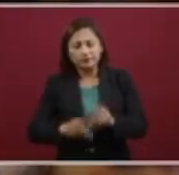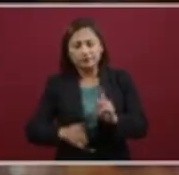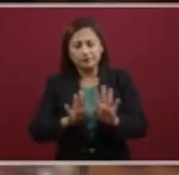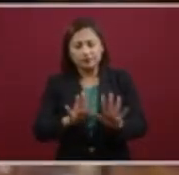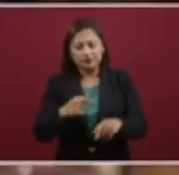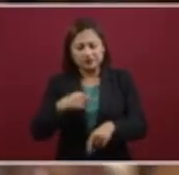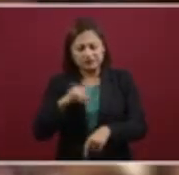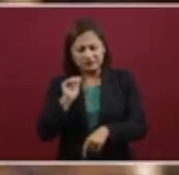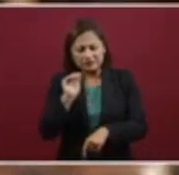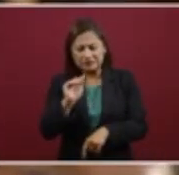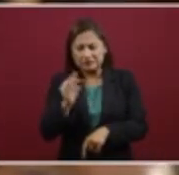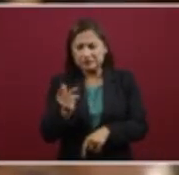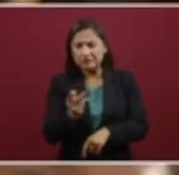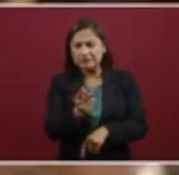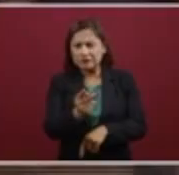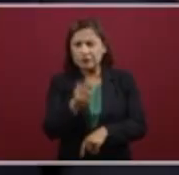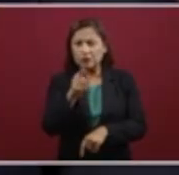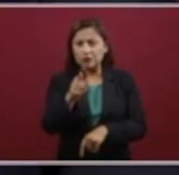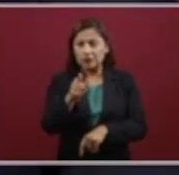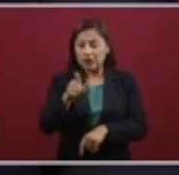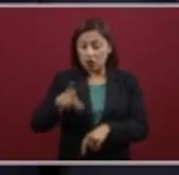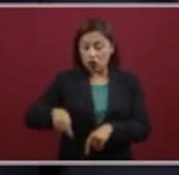fácil gobernar? Sí.